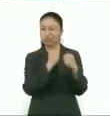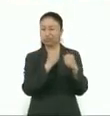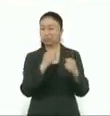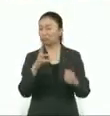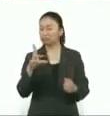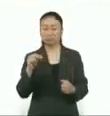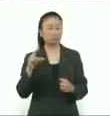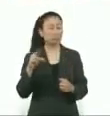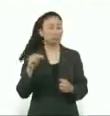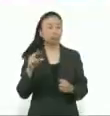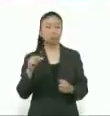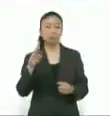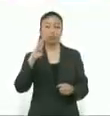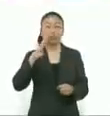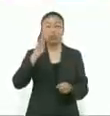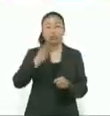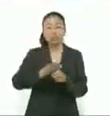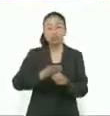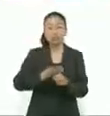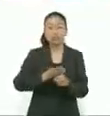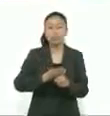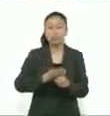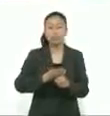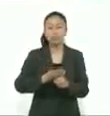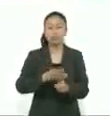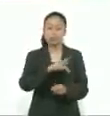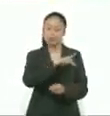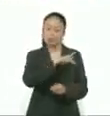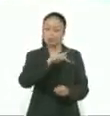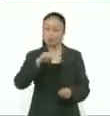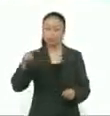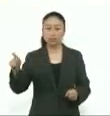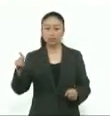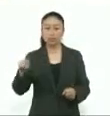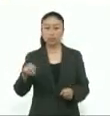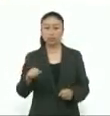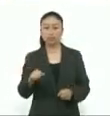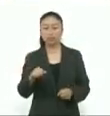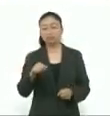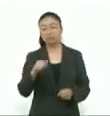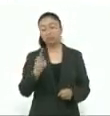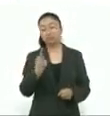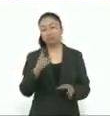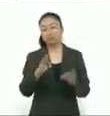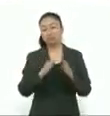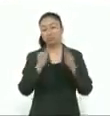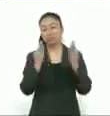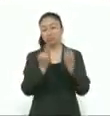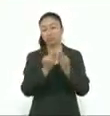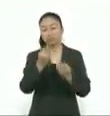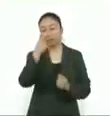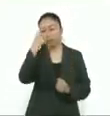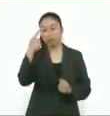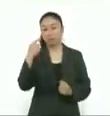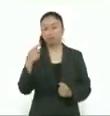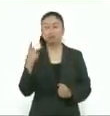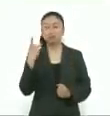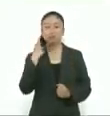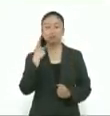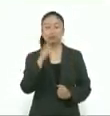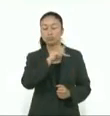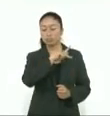que las responsabilidades públicas solo son una herramienta para construir políticas